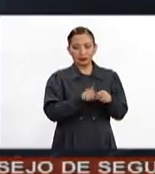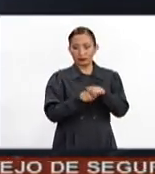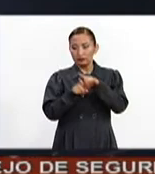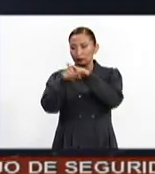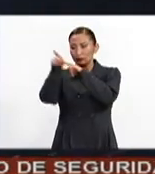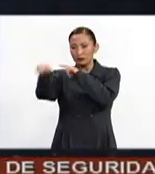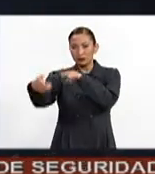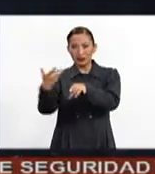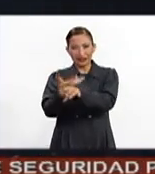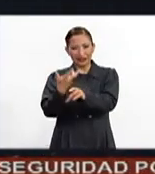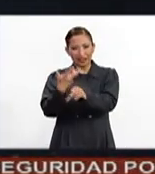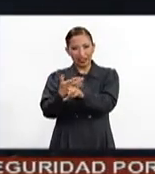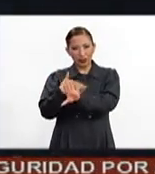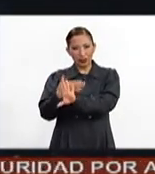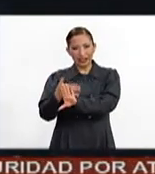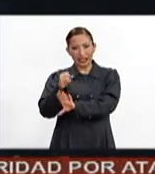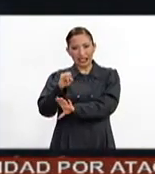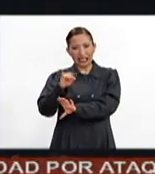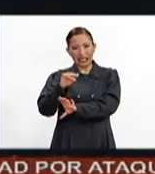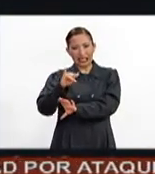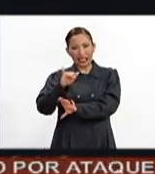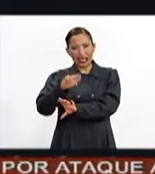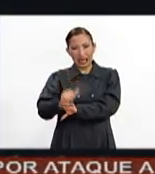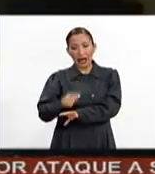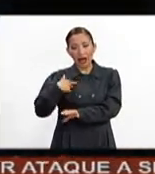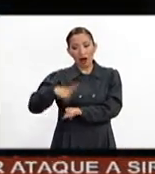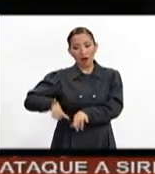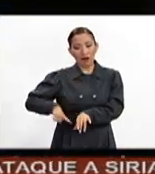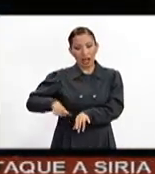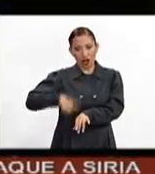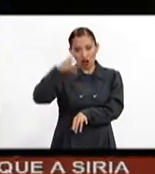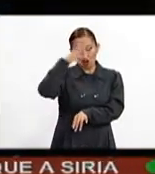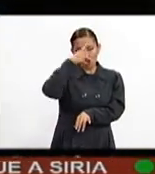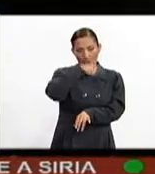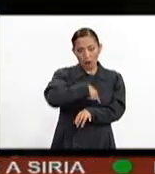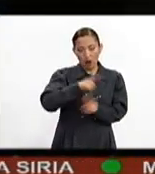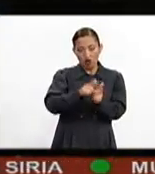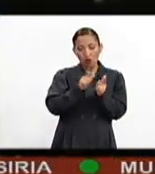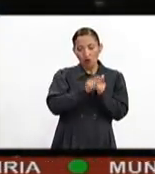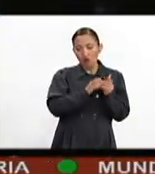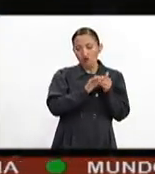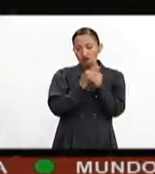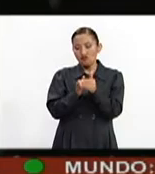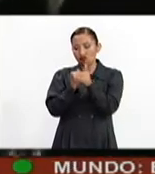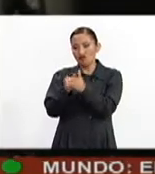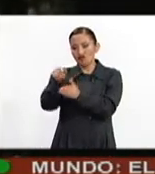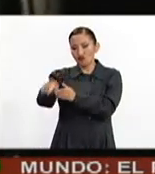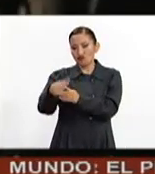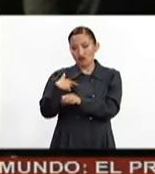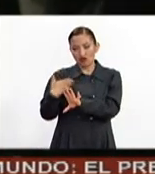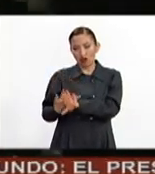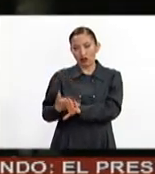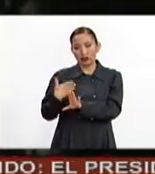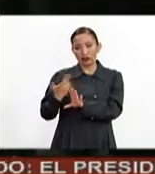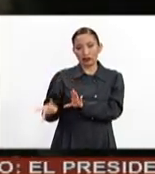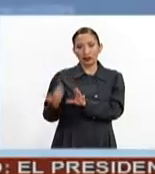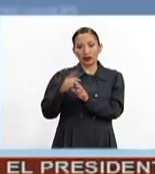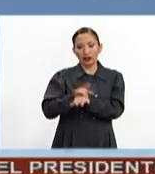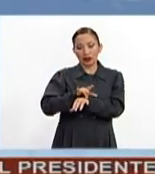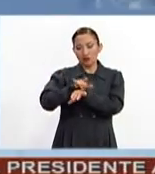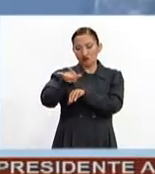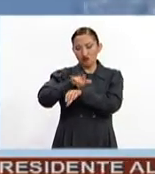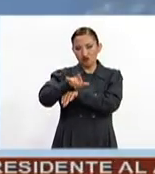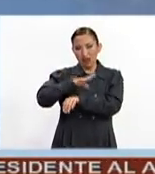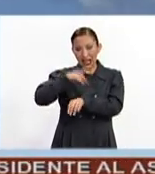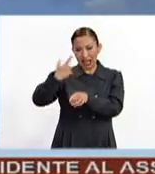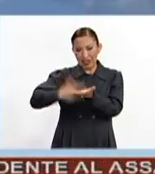de Estados Unidos a Siria. Y es que el gobierno de Donald Trump envió un grupo naval de ataque liderado por el portaaviones Carl